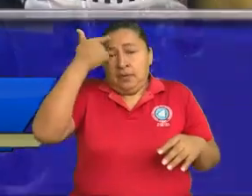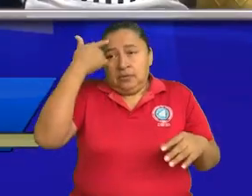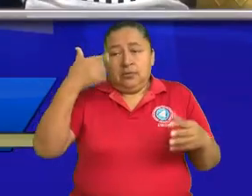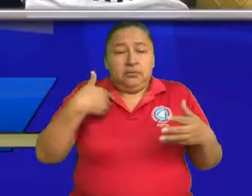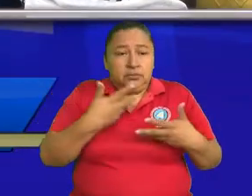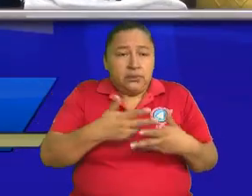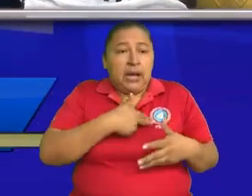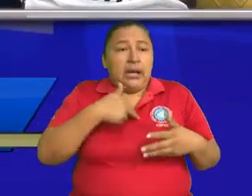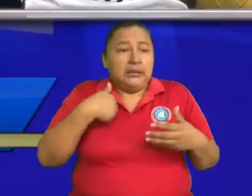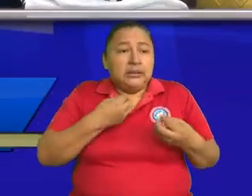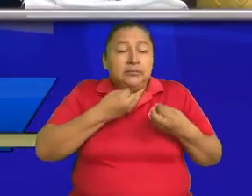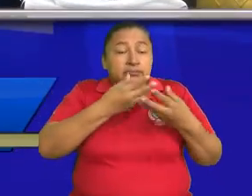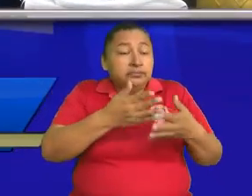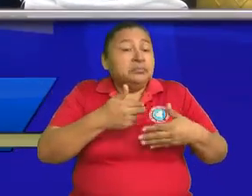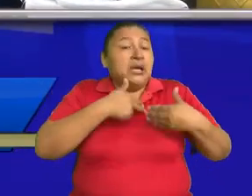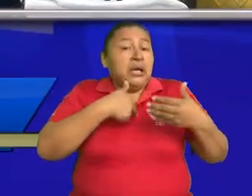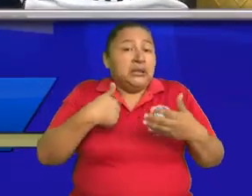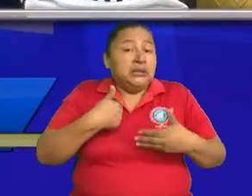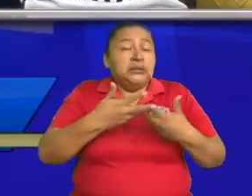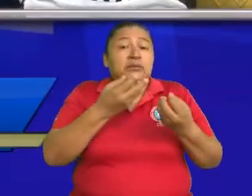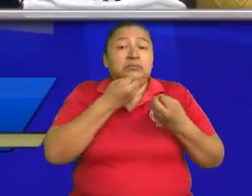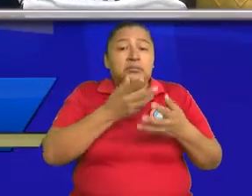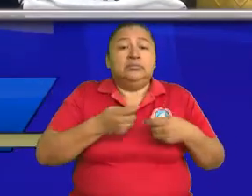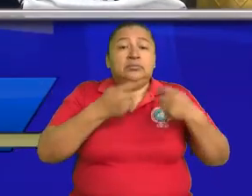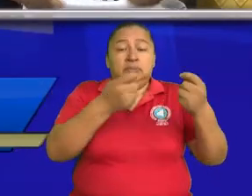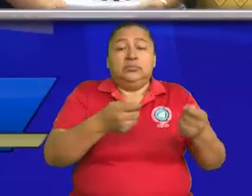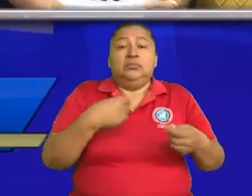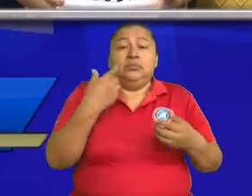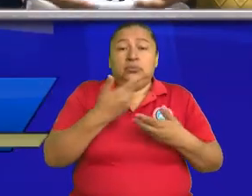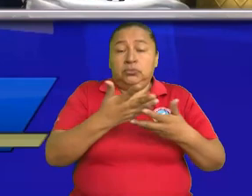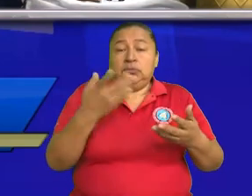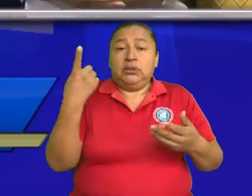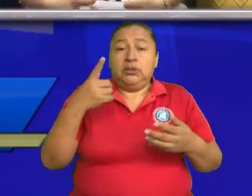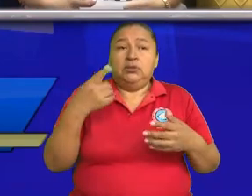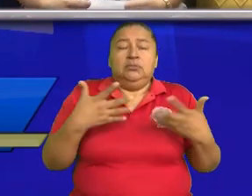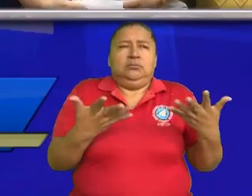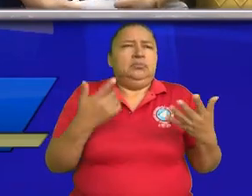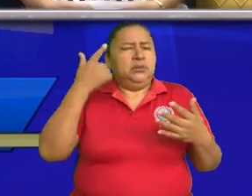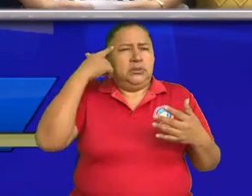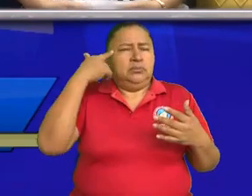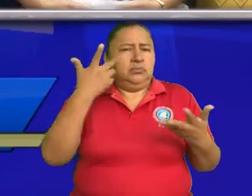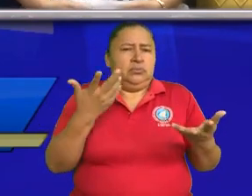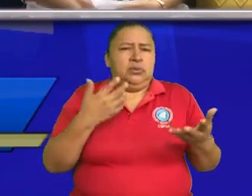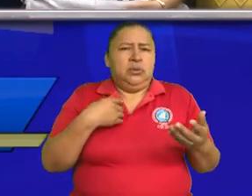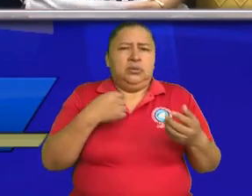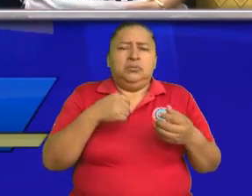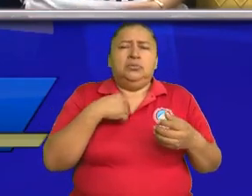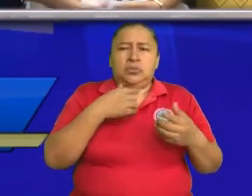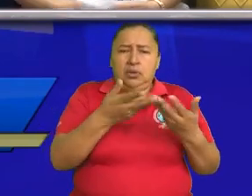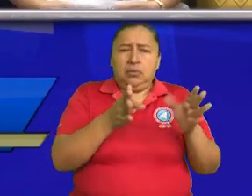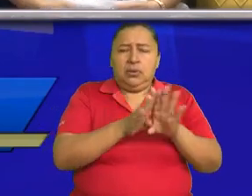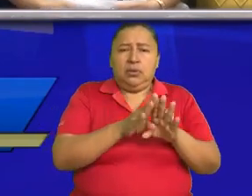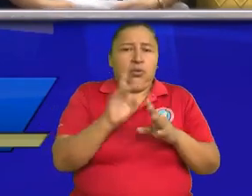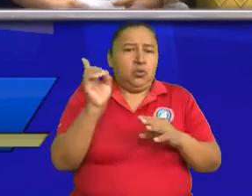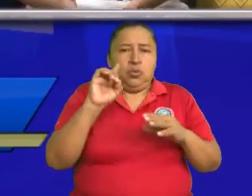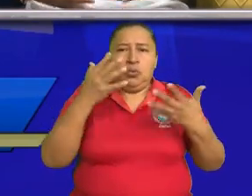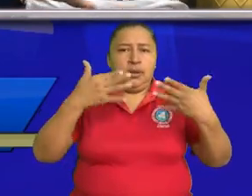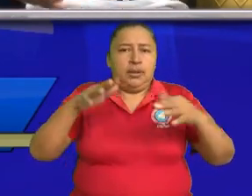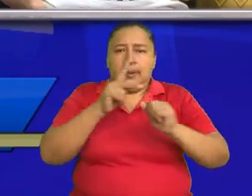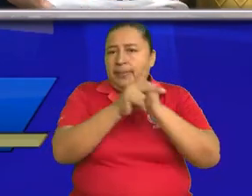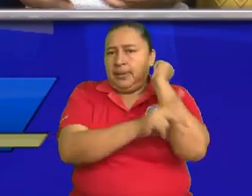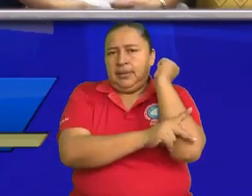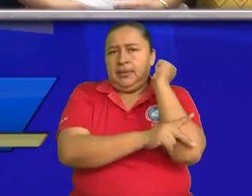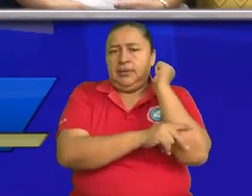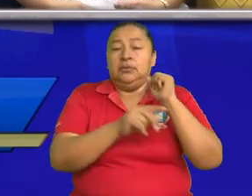está haciendo, restituyendo tanto derecho, que de repente pueden pensar que es una cuestión normal, no en cualquier país.